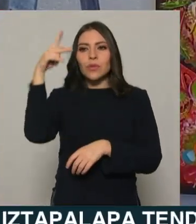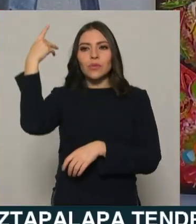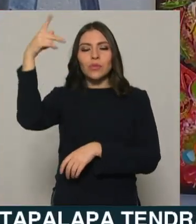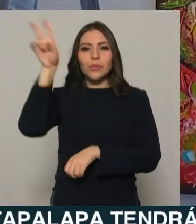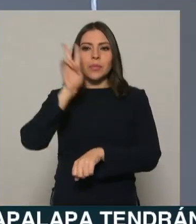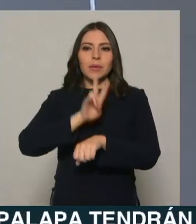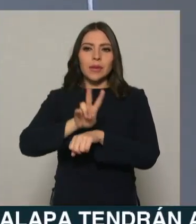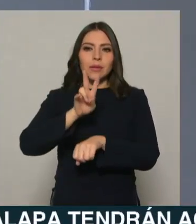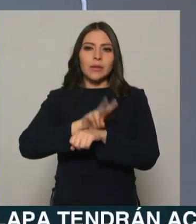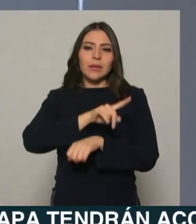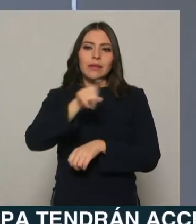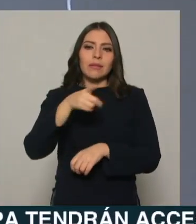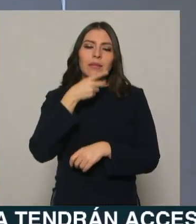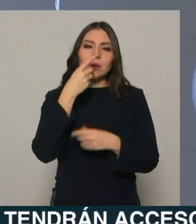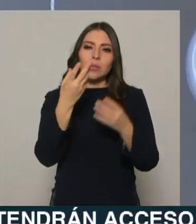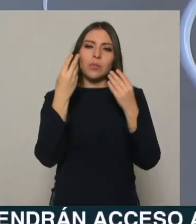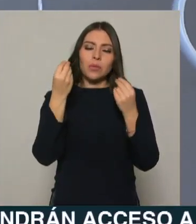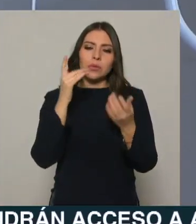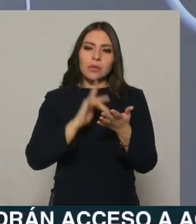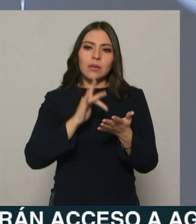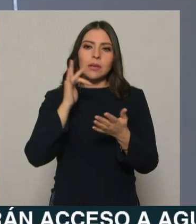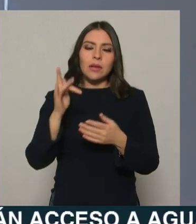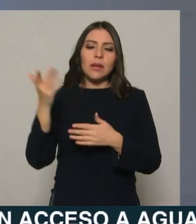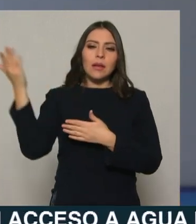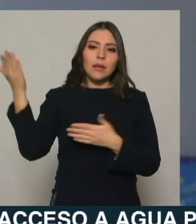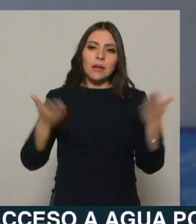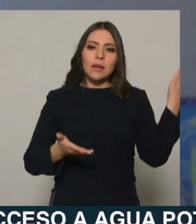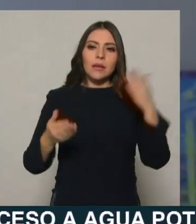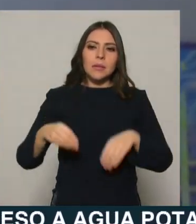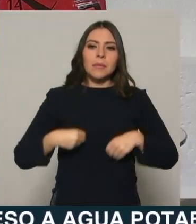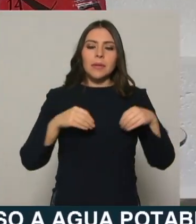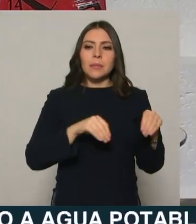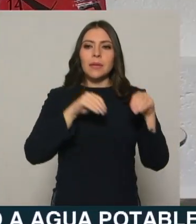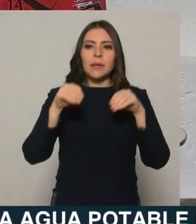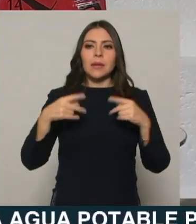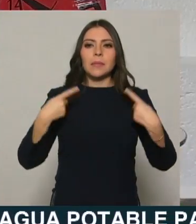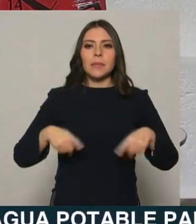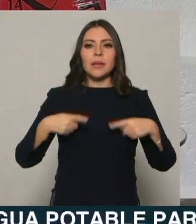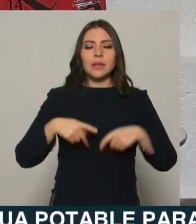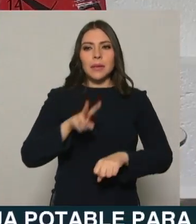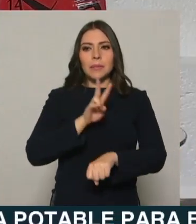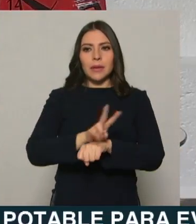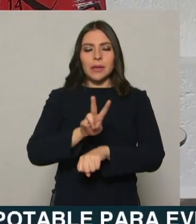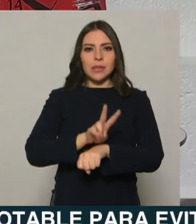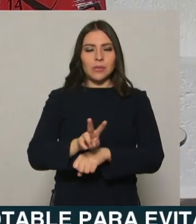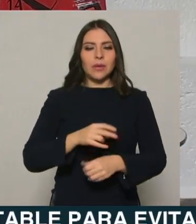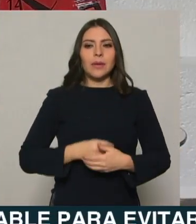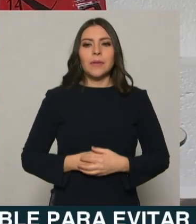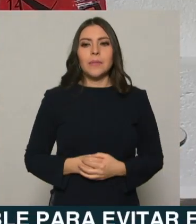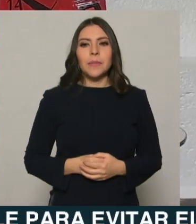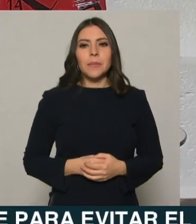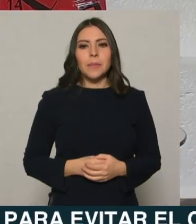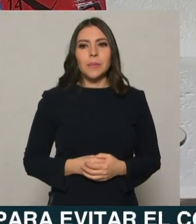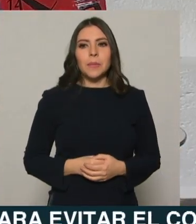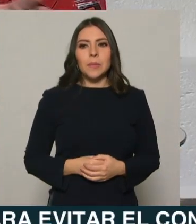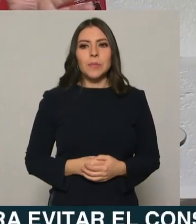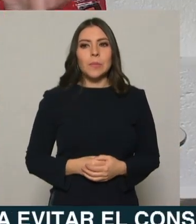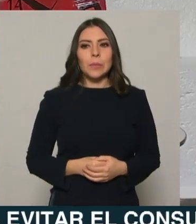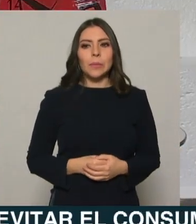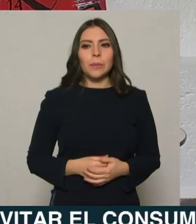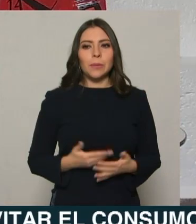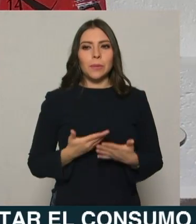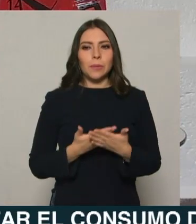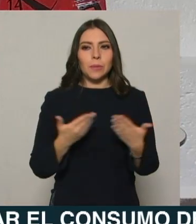la hospitalidad a los migrantes que han llegado para radicar en nuestro país. Y pues es bonito presentar como